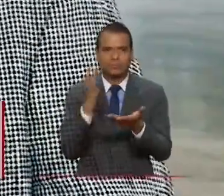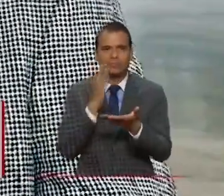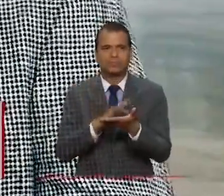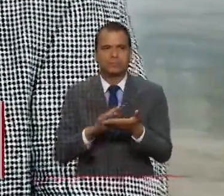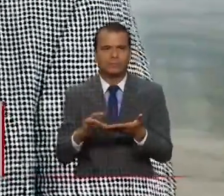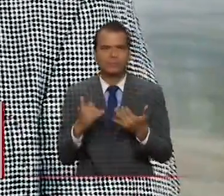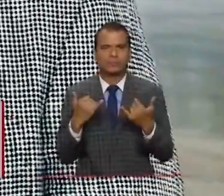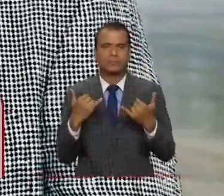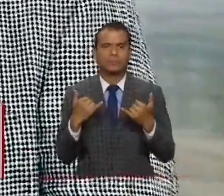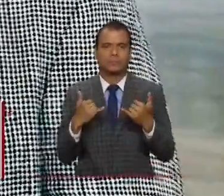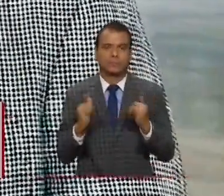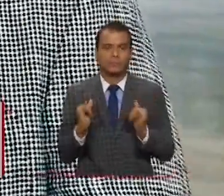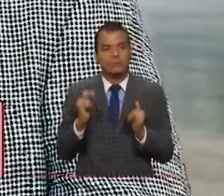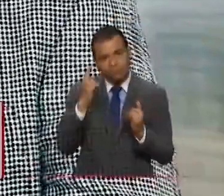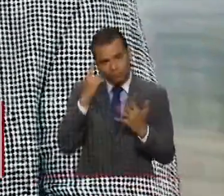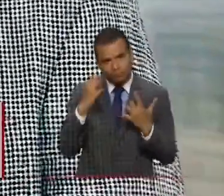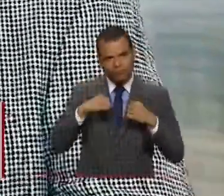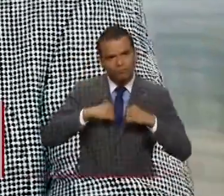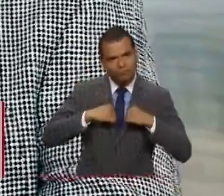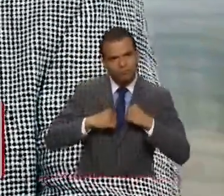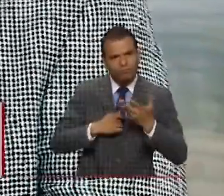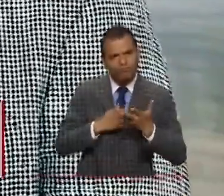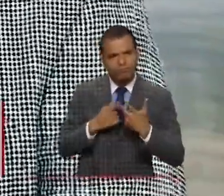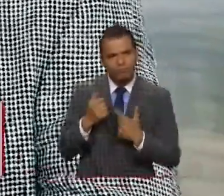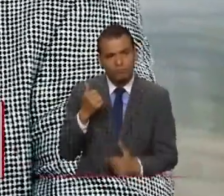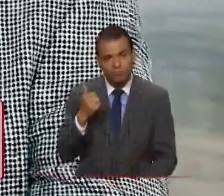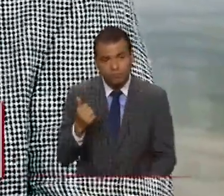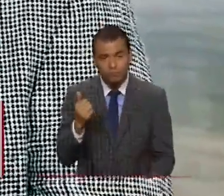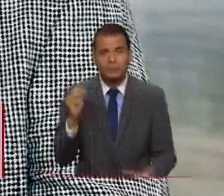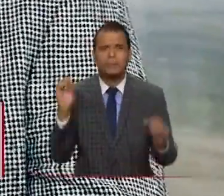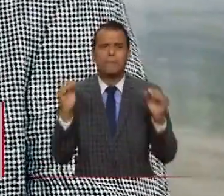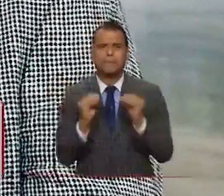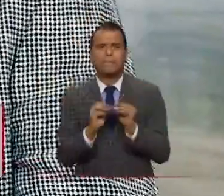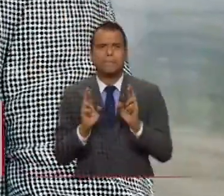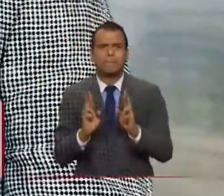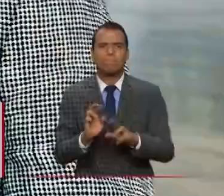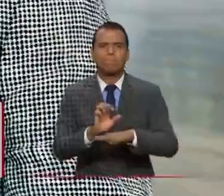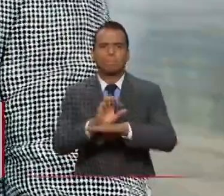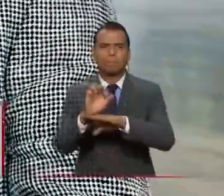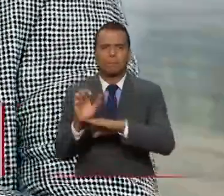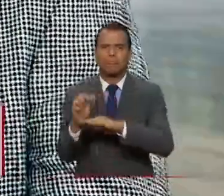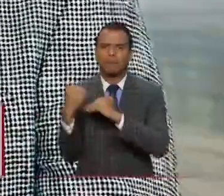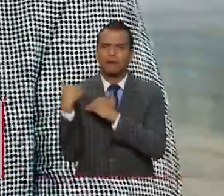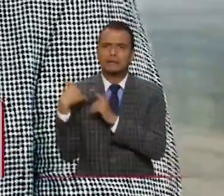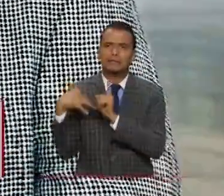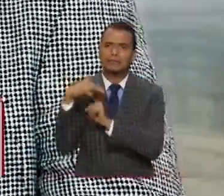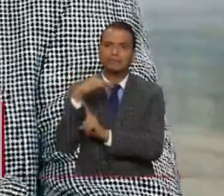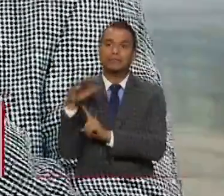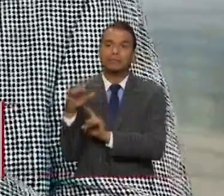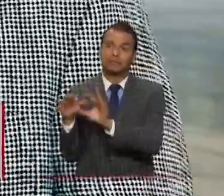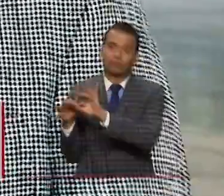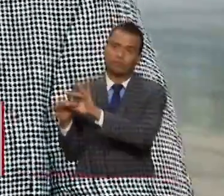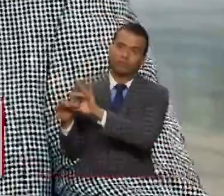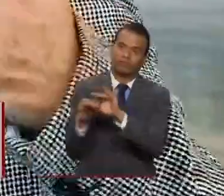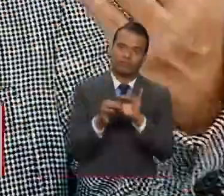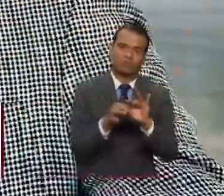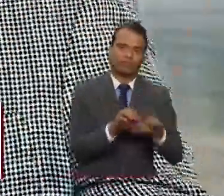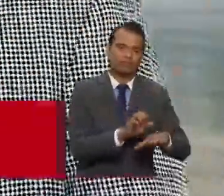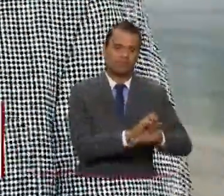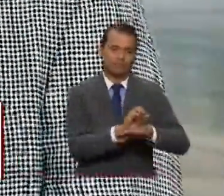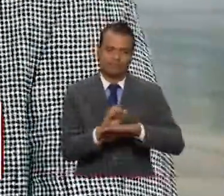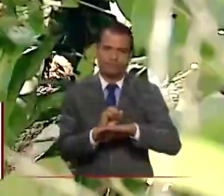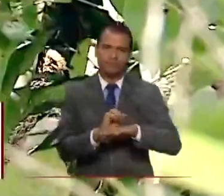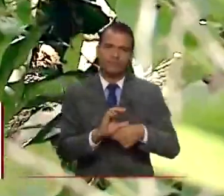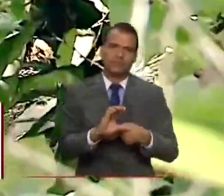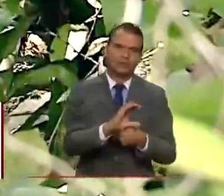acciones, quisiéramos lograr una mejor articulación entre todas las autoridades ambientales, tanto la urbana como la corporación,